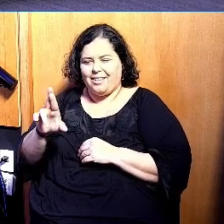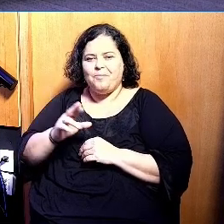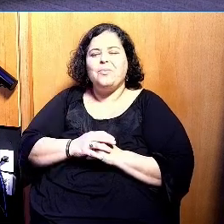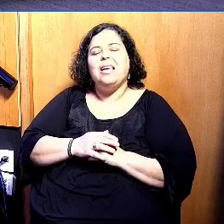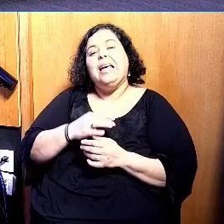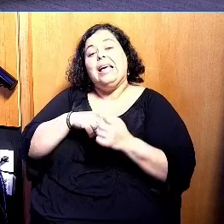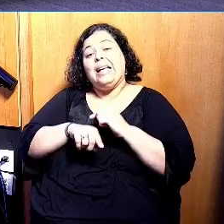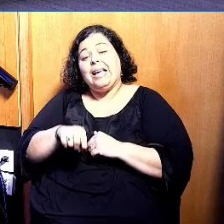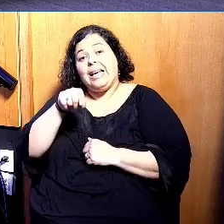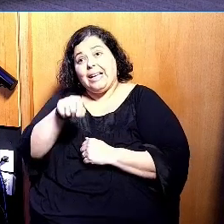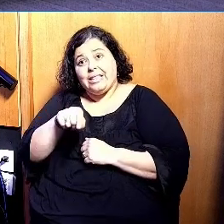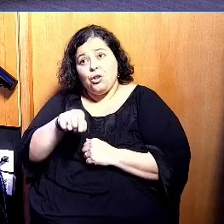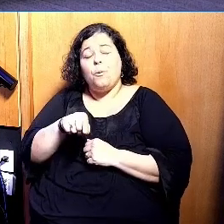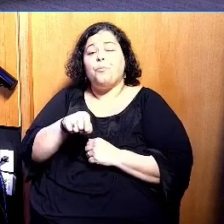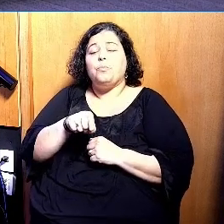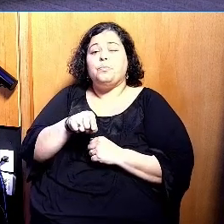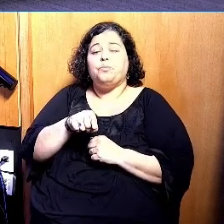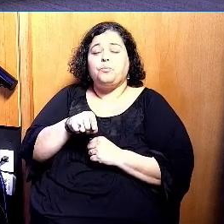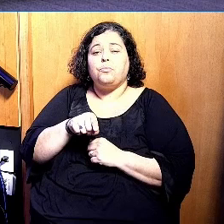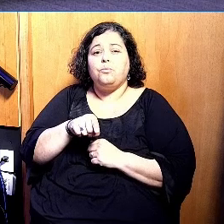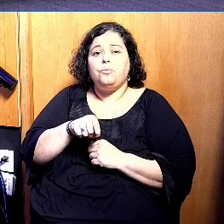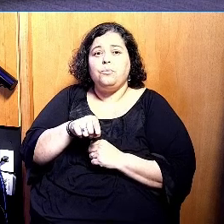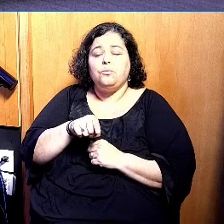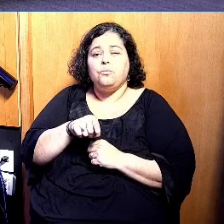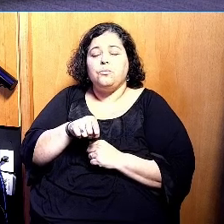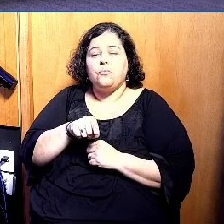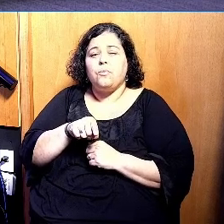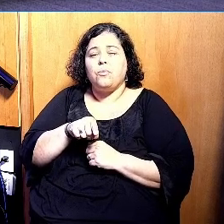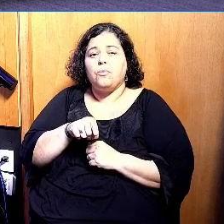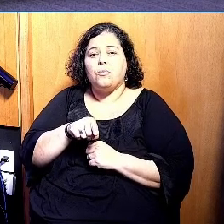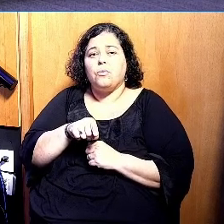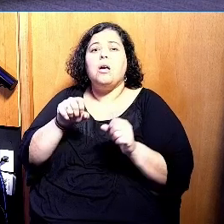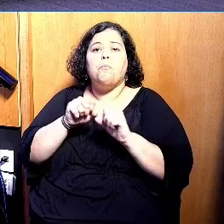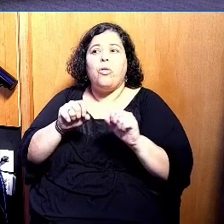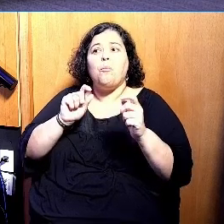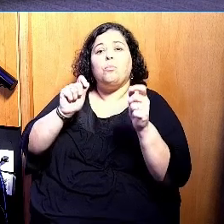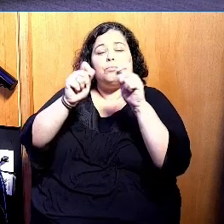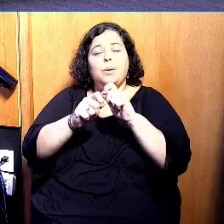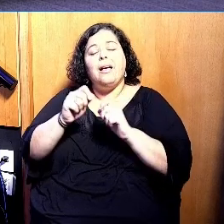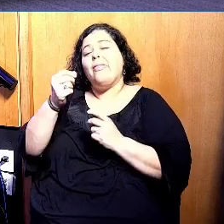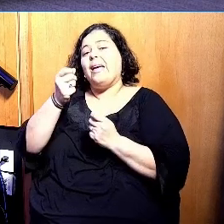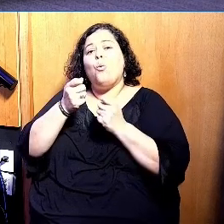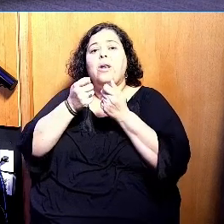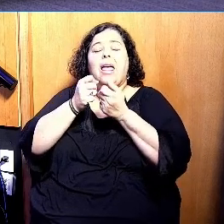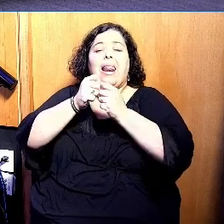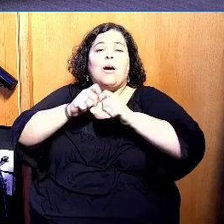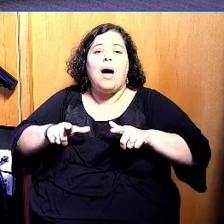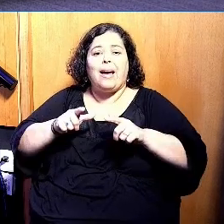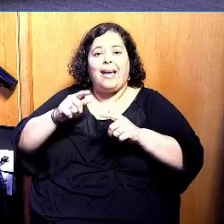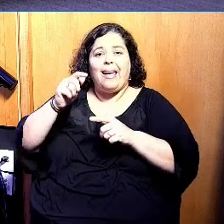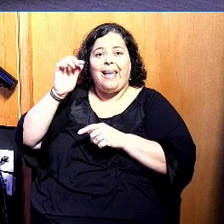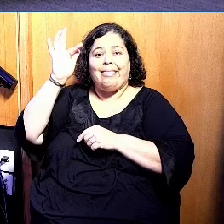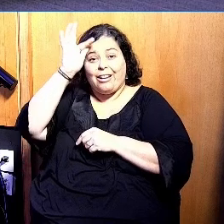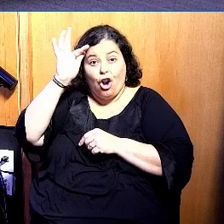decisión para un poco quizás pasar del lenguaje tecnológico al lenguaje llano para que se pueda entender, ¿no?